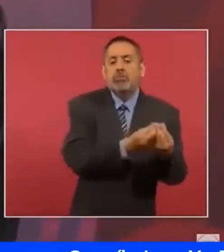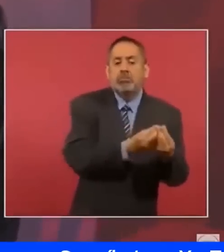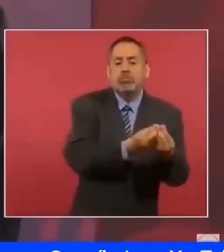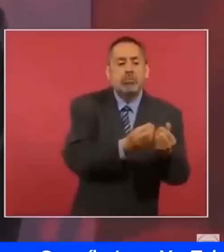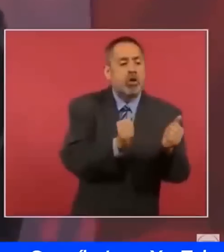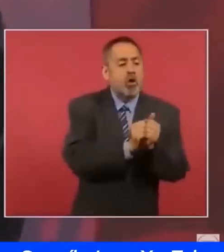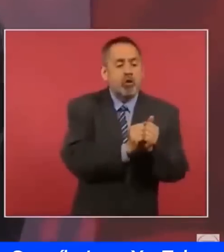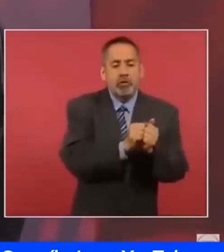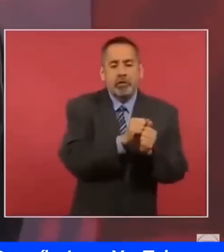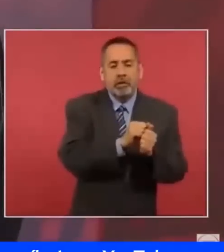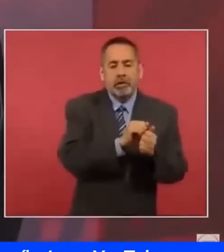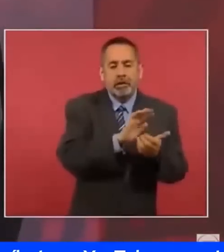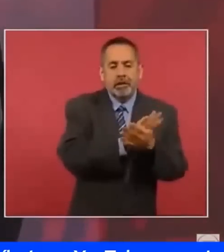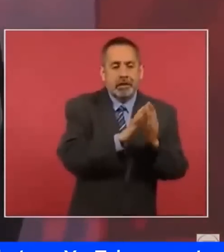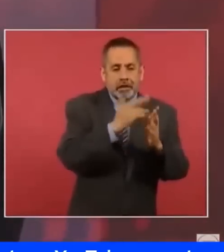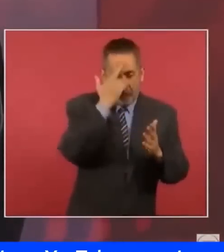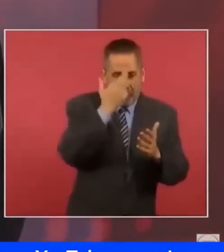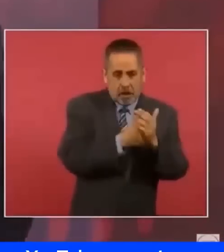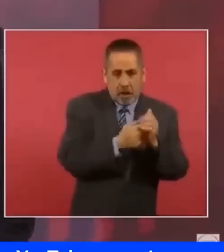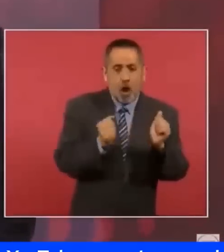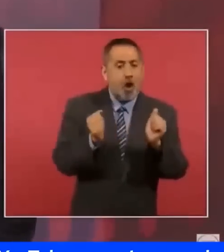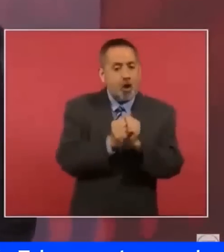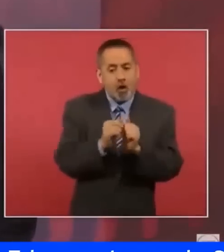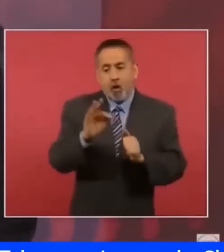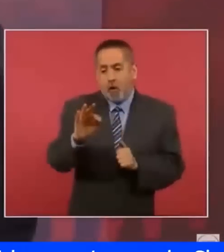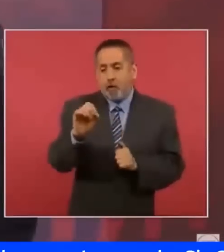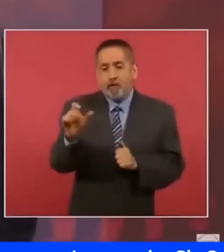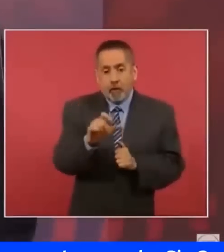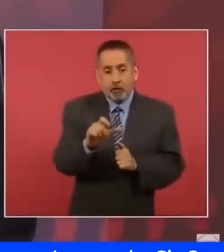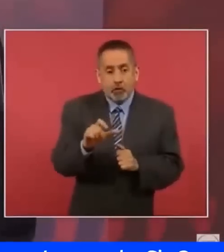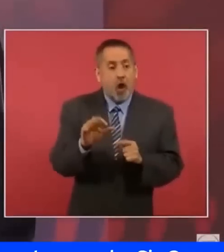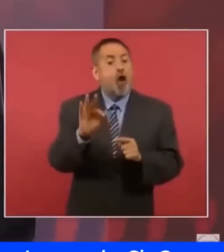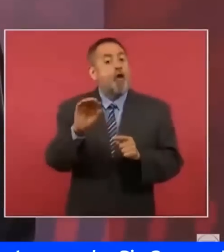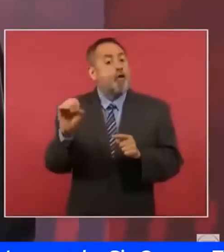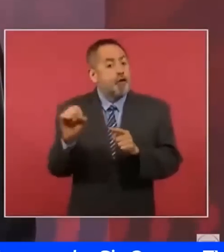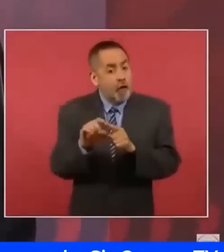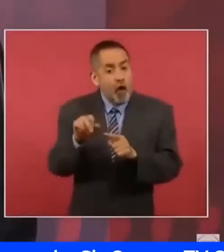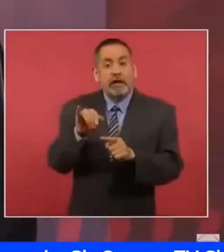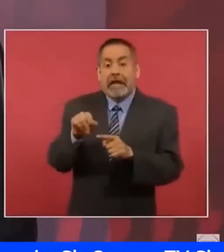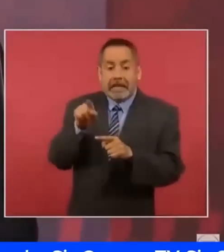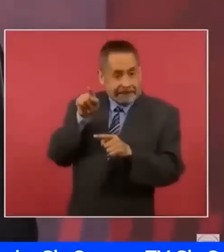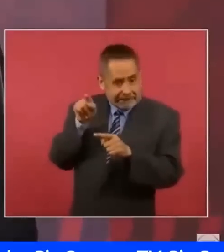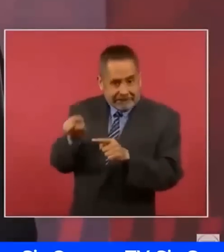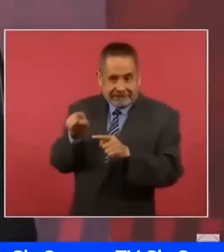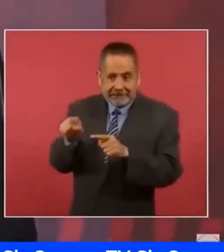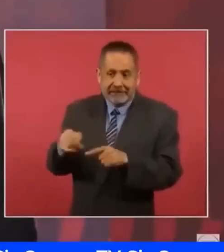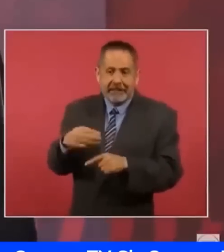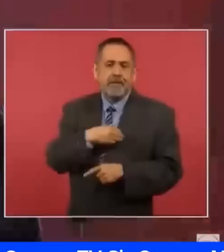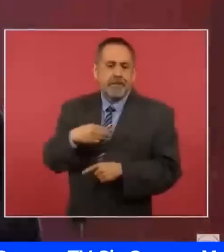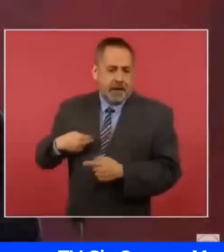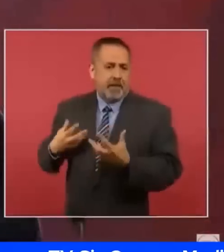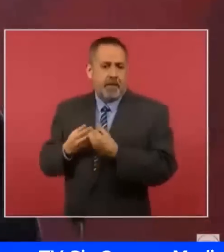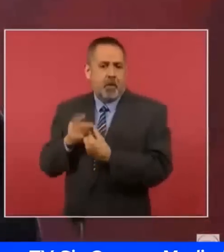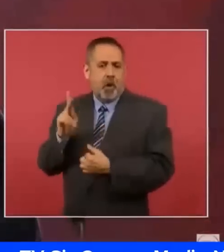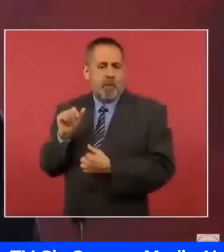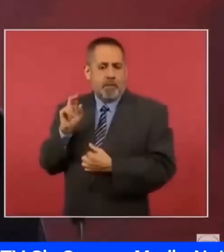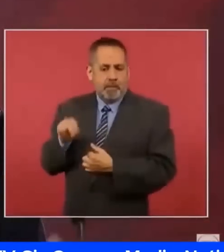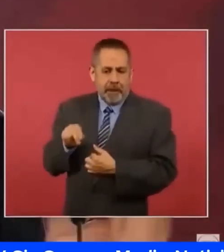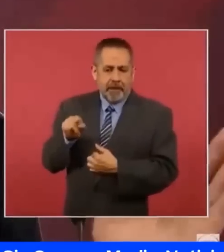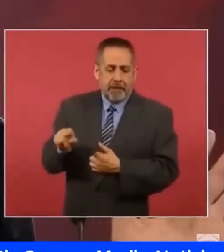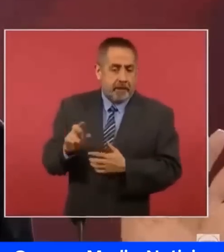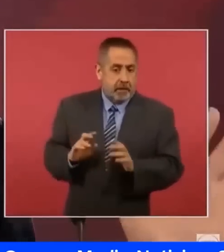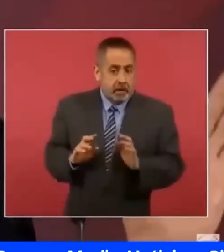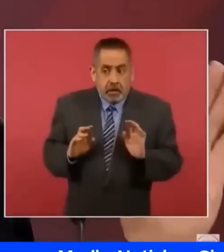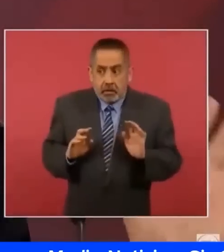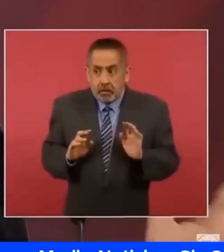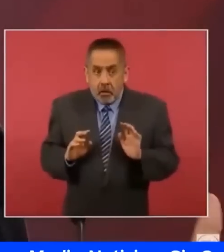con Fox, que sí era militante del PAN. o solo